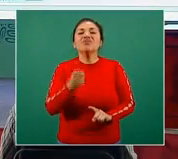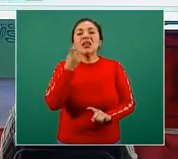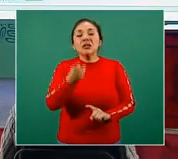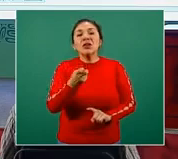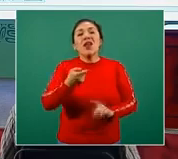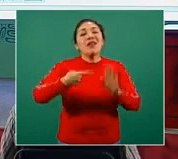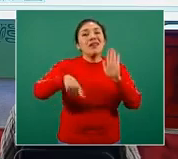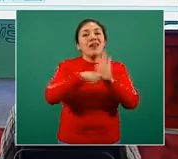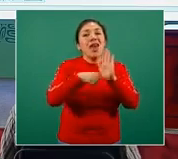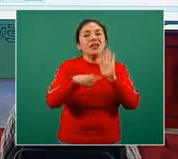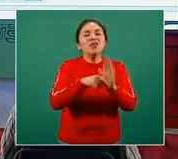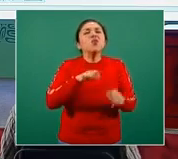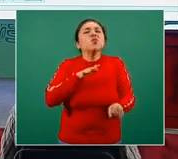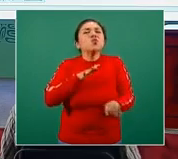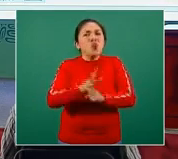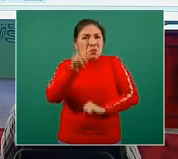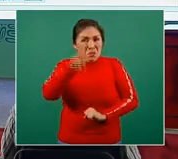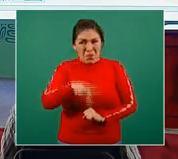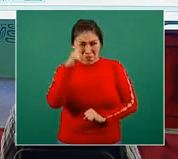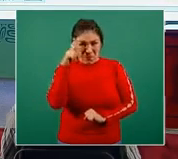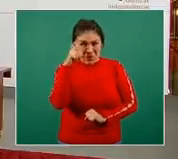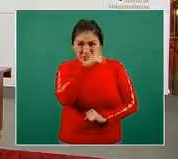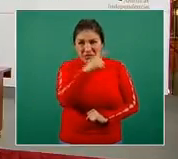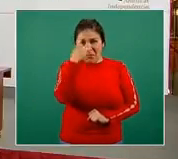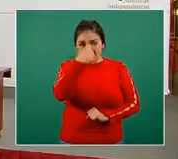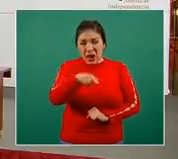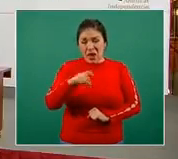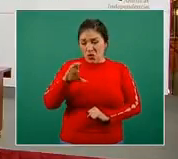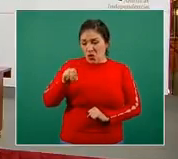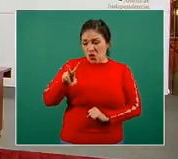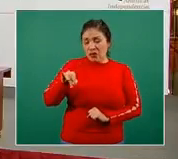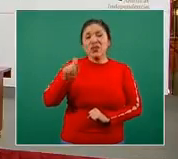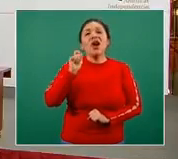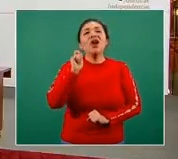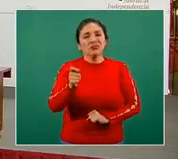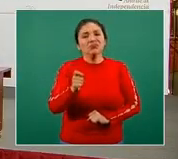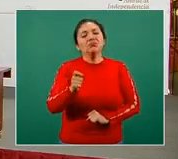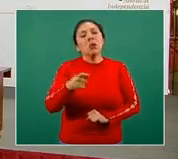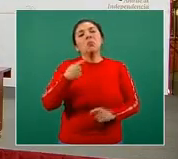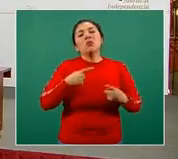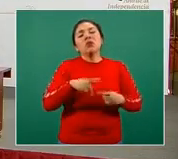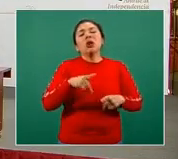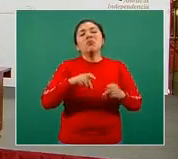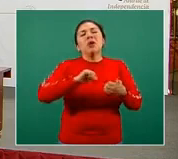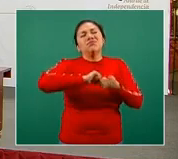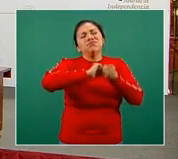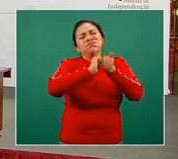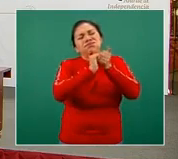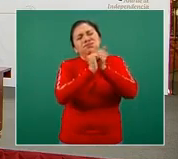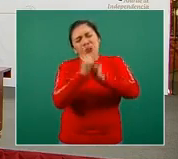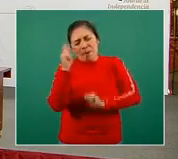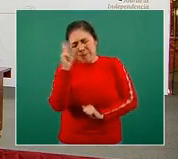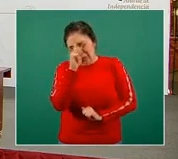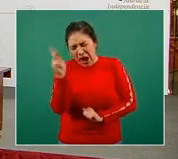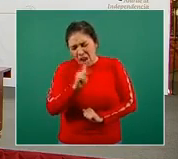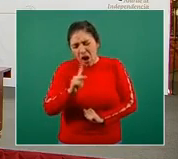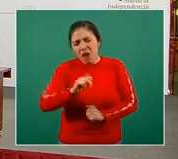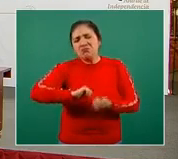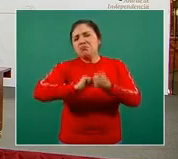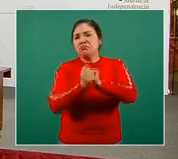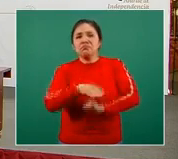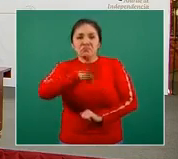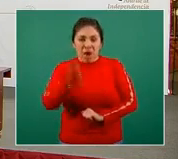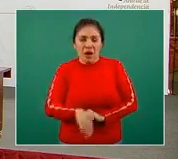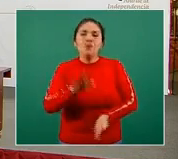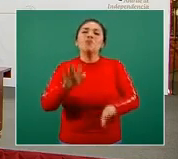consecuencia negativa o la principal complicación para efectos del COVID, que sería la defunción. Y también por eso actualizamos las